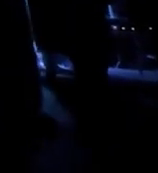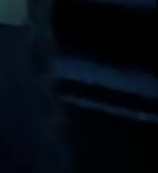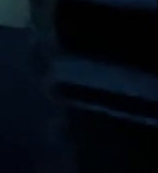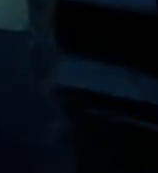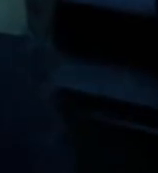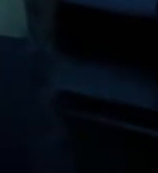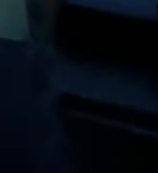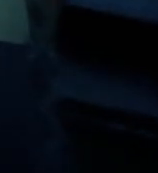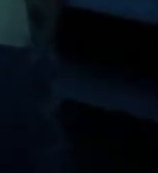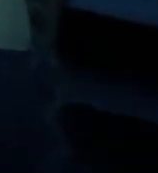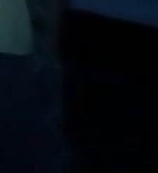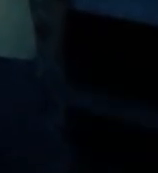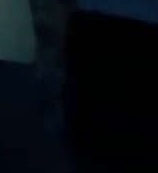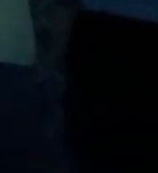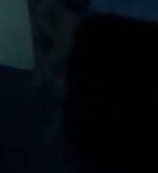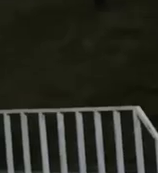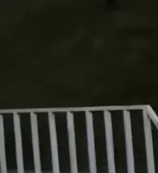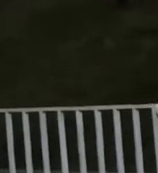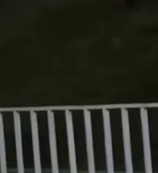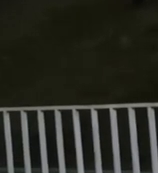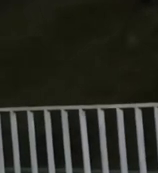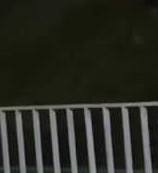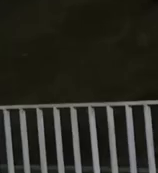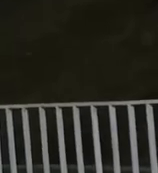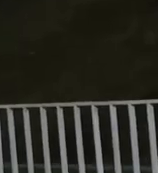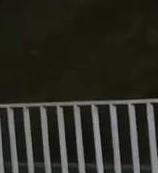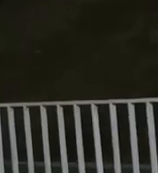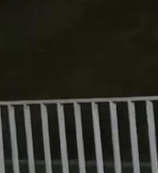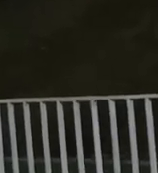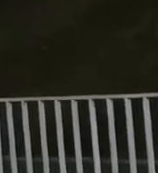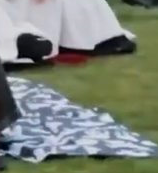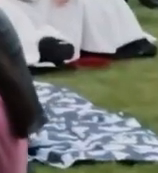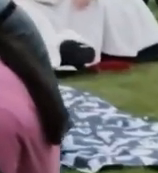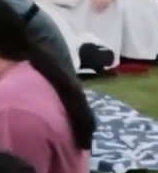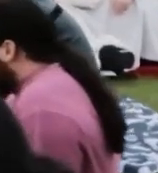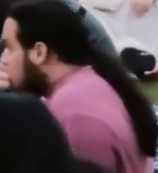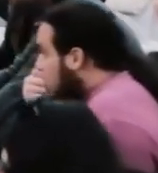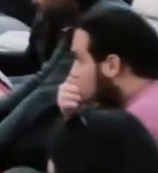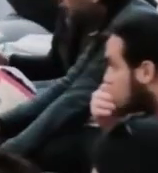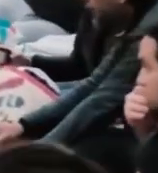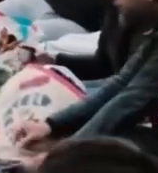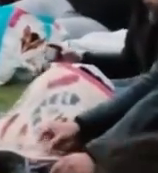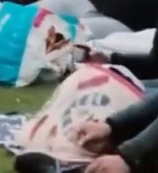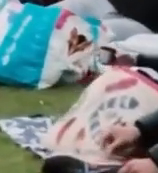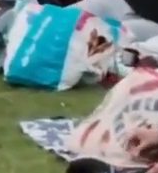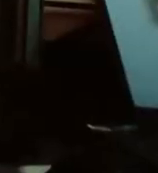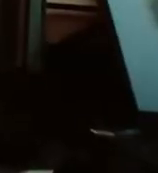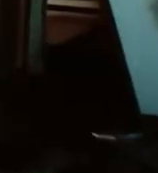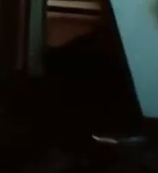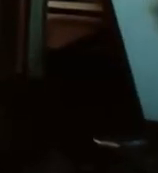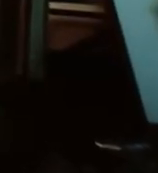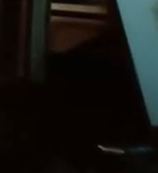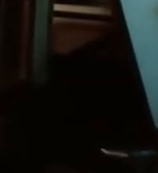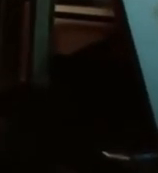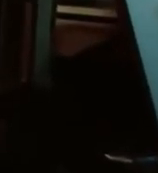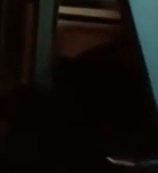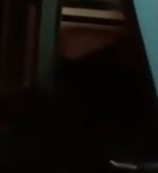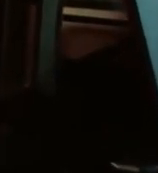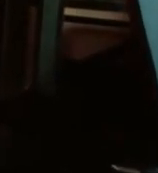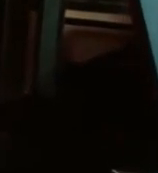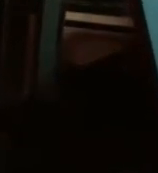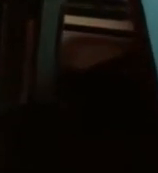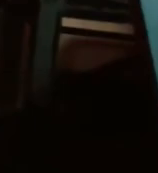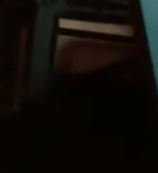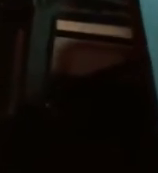difusión intercambio e integración con otras áreas del conocimiento y la cultura está estructurado en